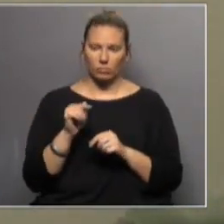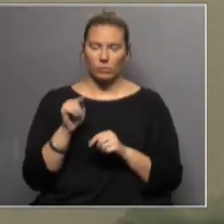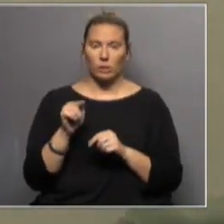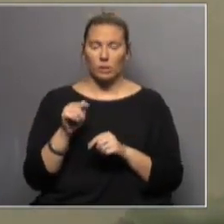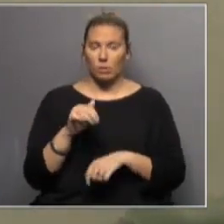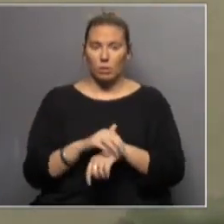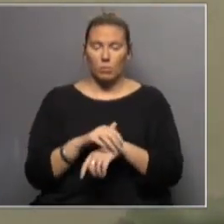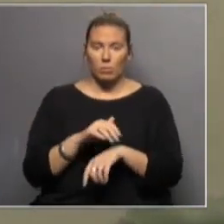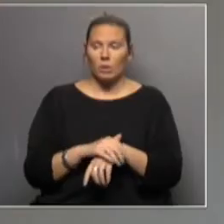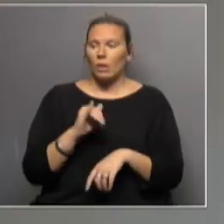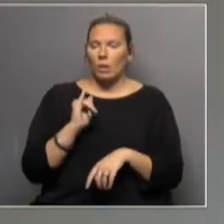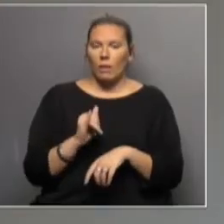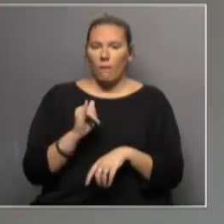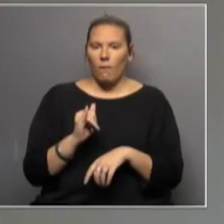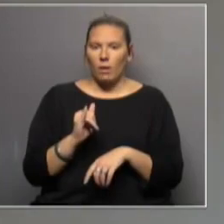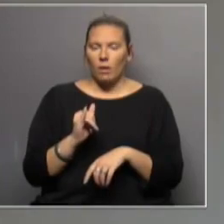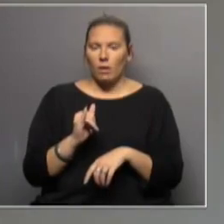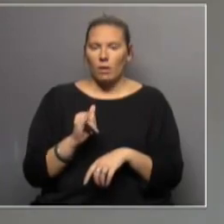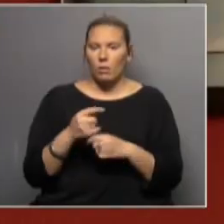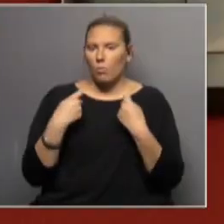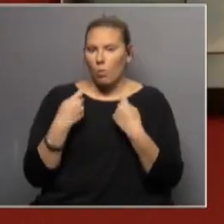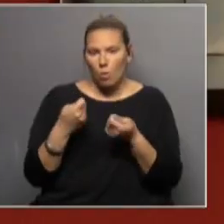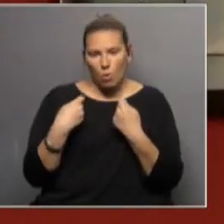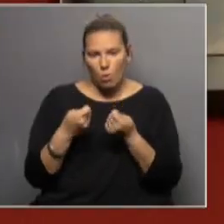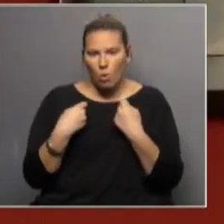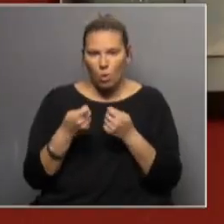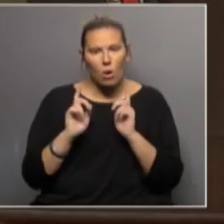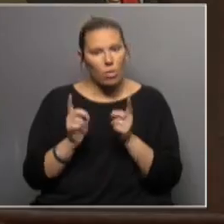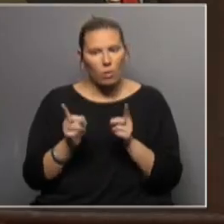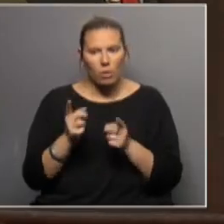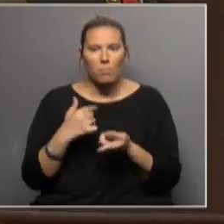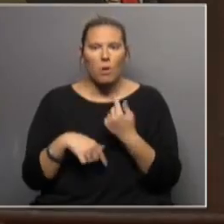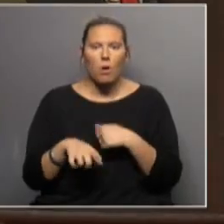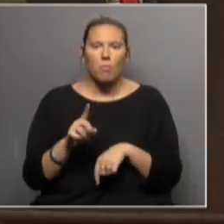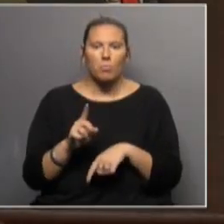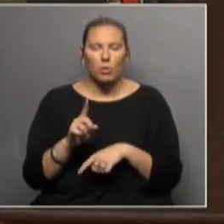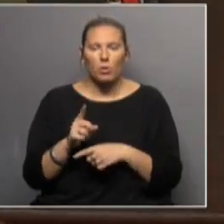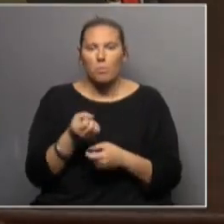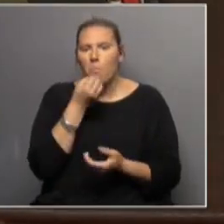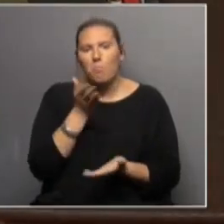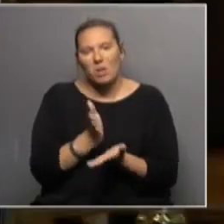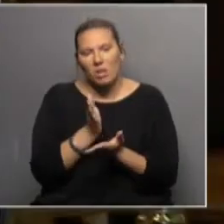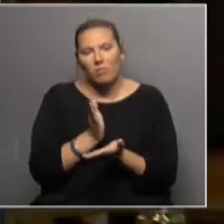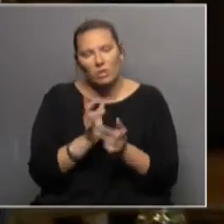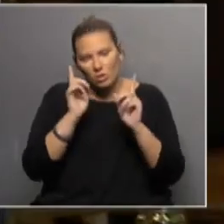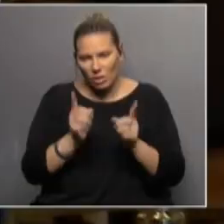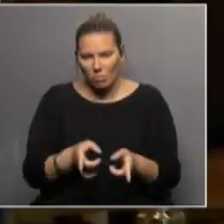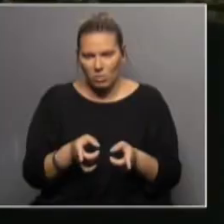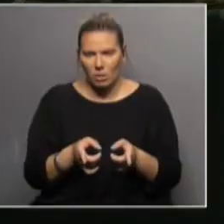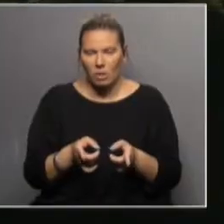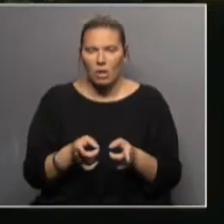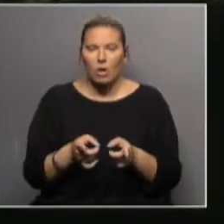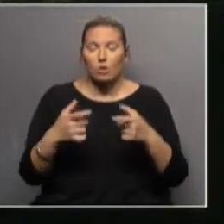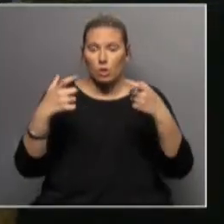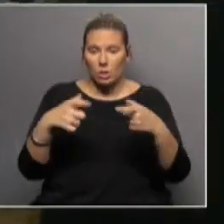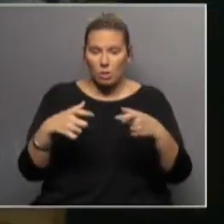desde ese momento, sí, es obviamente. Es un costo que tenemos, pero que nos da un montón de beneficios. Ya por los